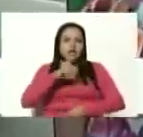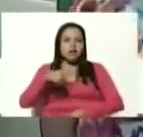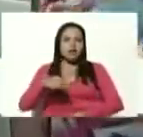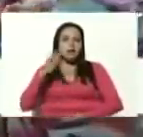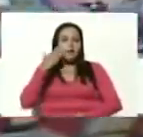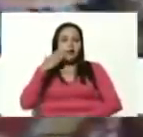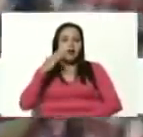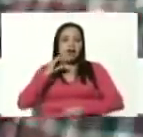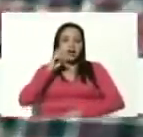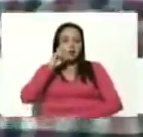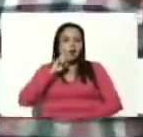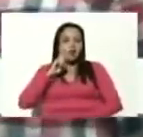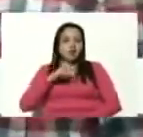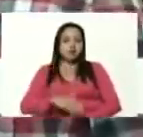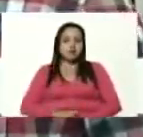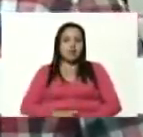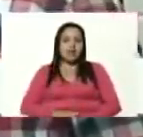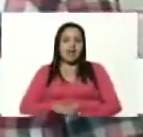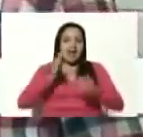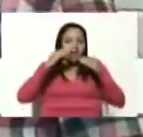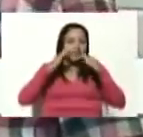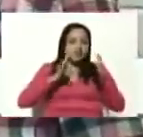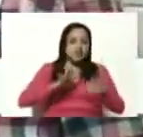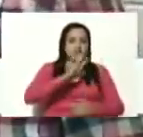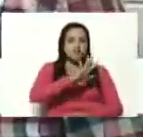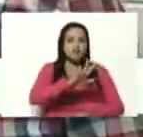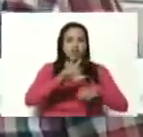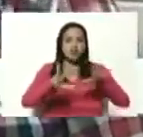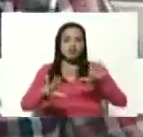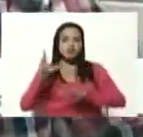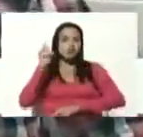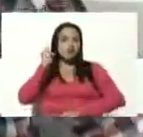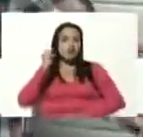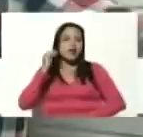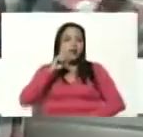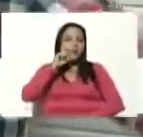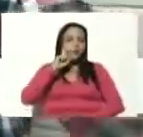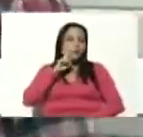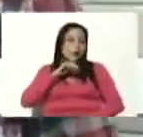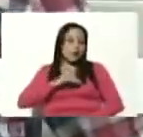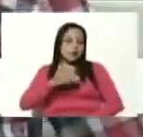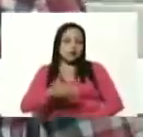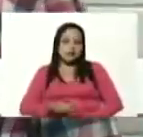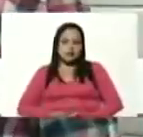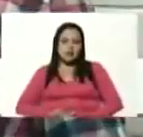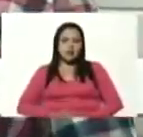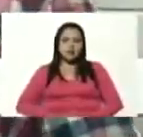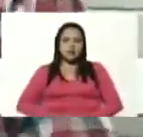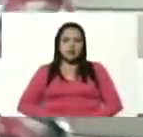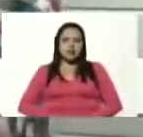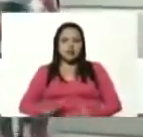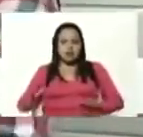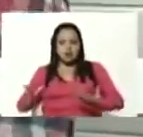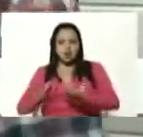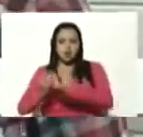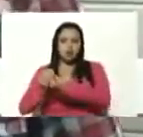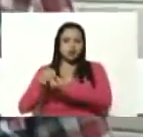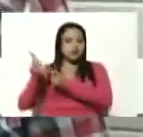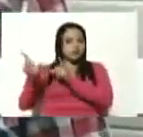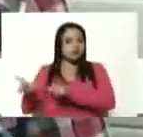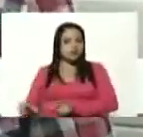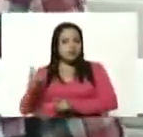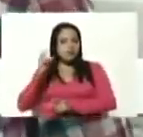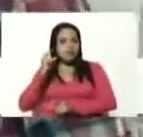Estamos atendiendo 58 madres embarazadas en este momento, y de la mano de la compañera Yari Alfonso y con el cuidado de